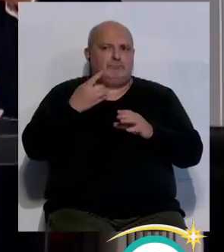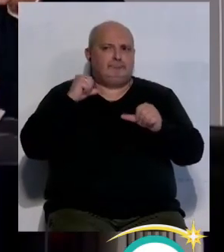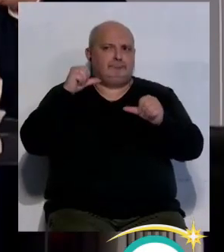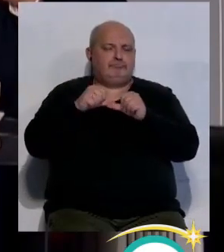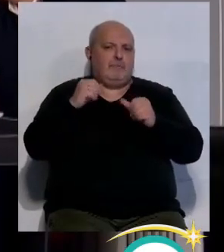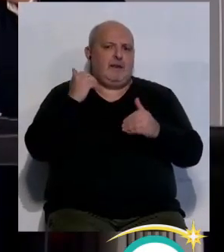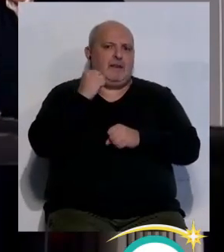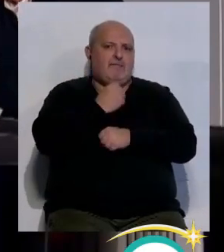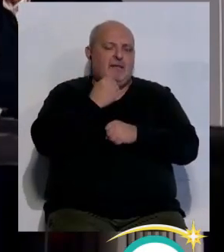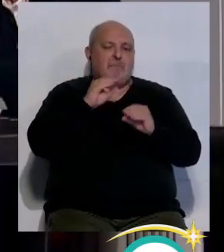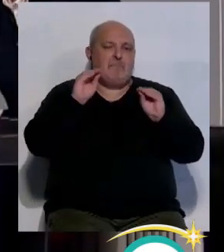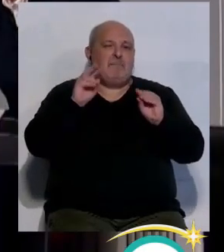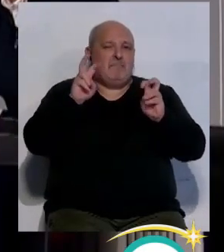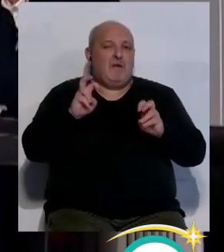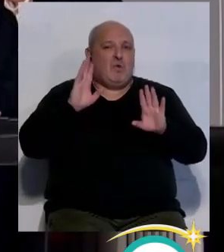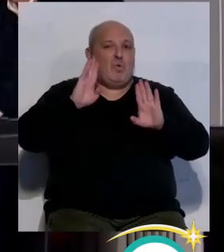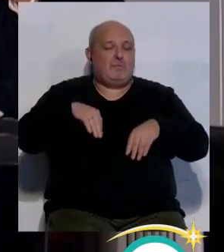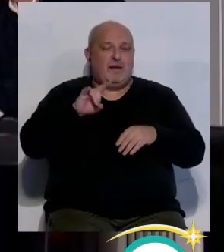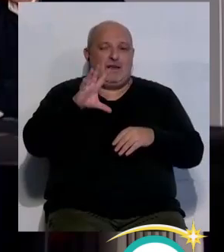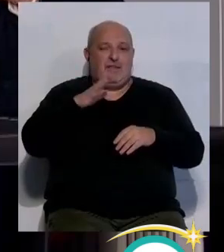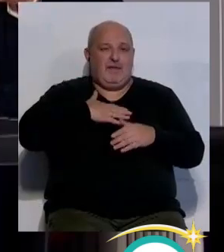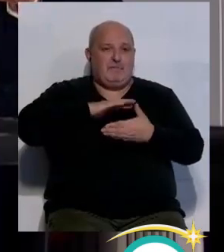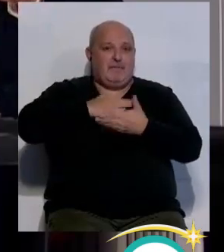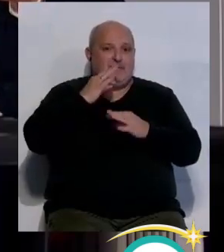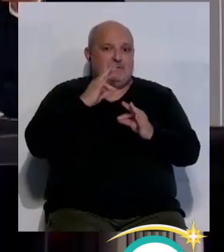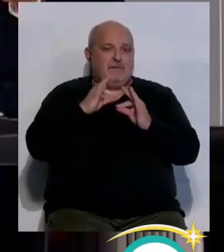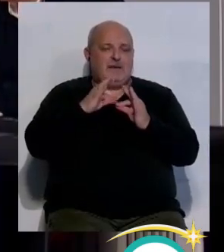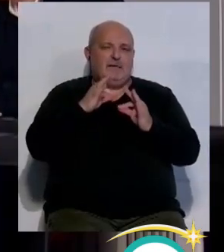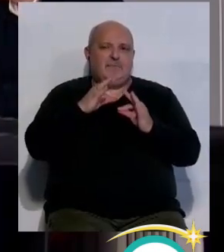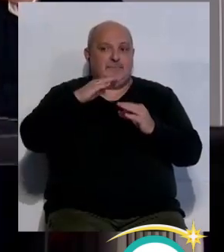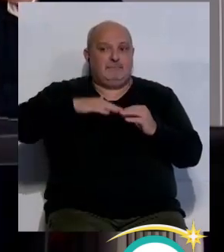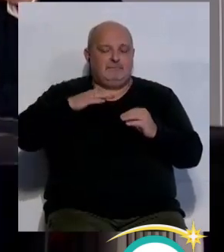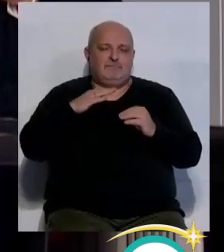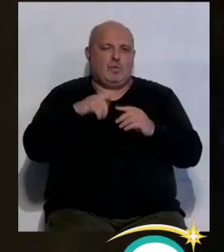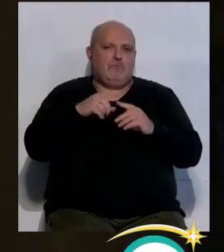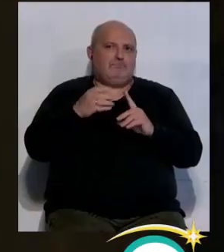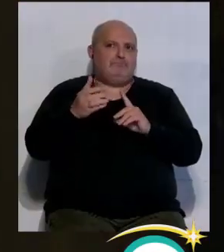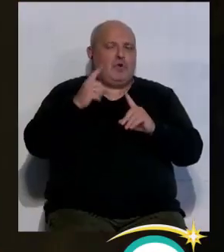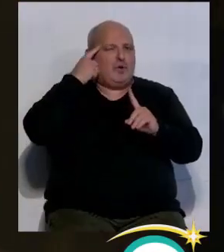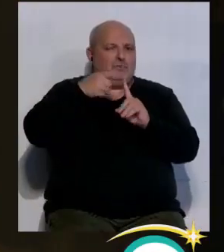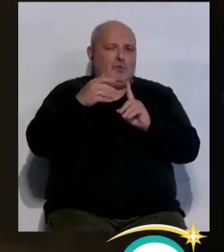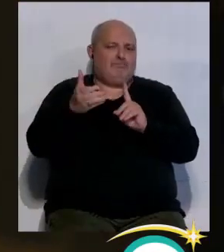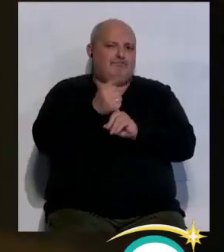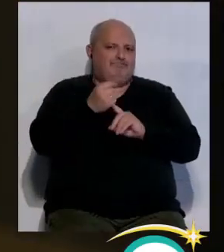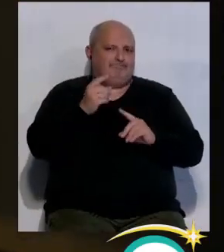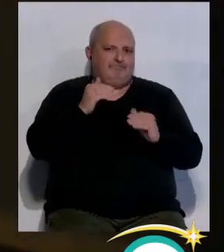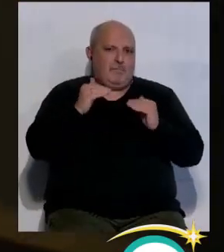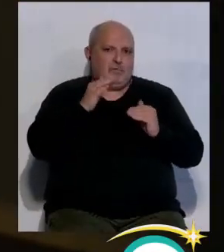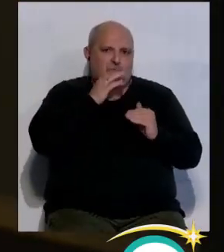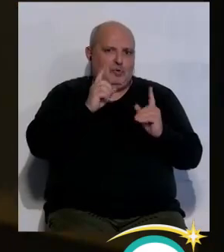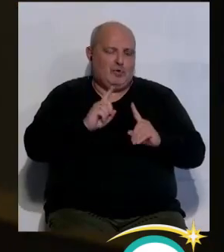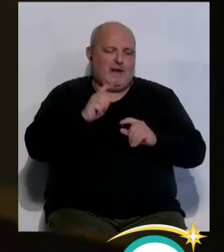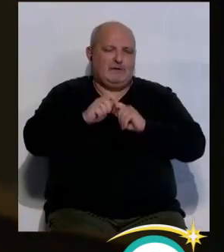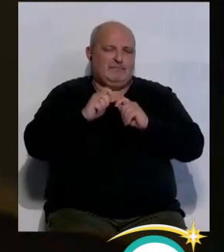de Navidad, aunque han remarcado que hasta la última quincena del mes de diciembre no parece que se hayan alcanzado los objetivos de ventas entre sus